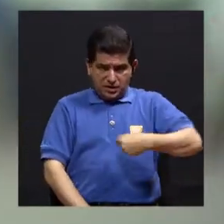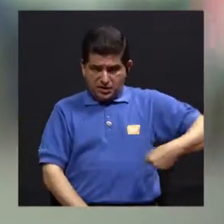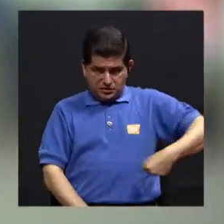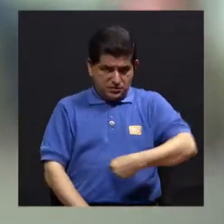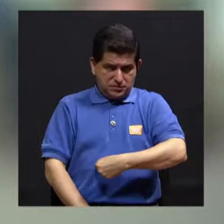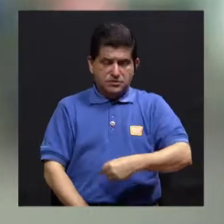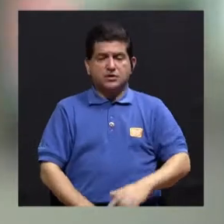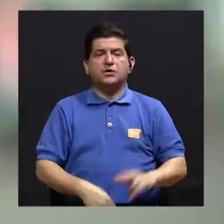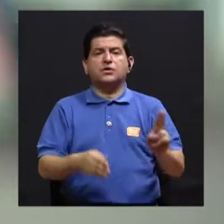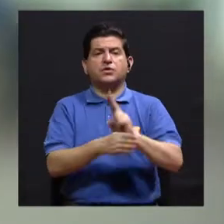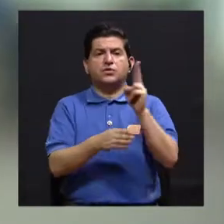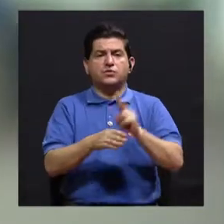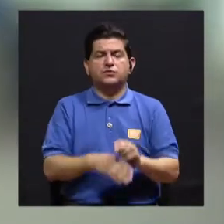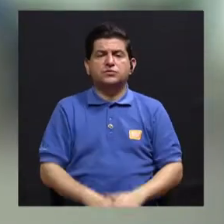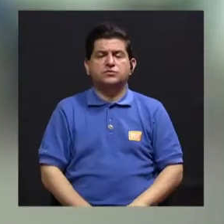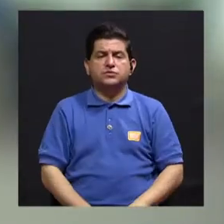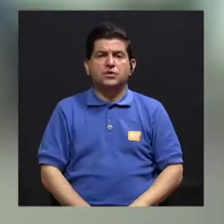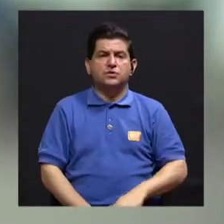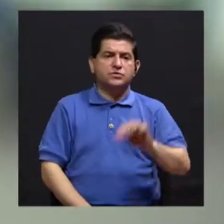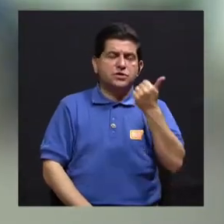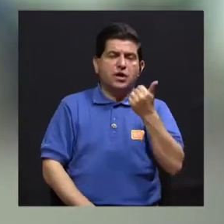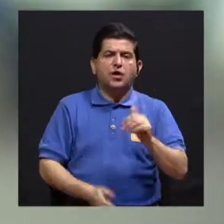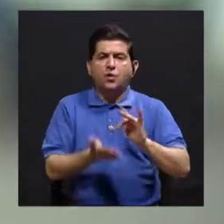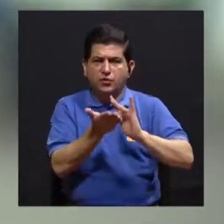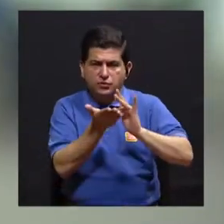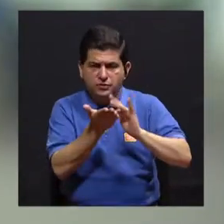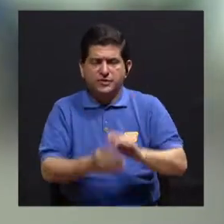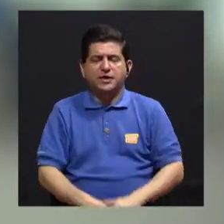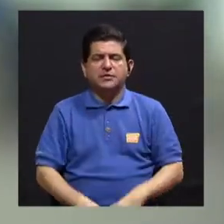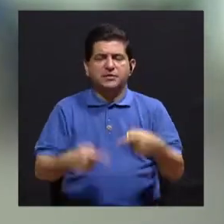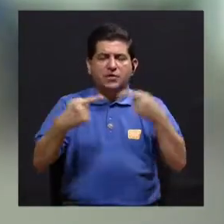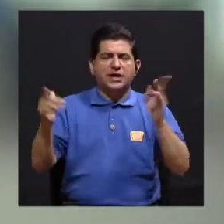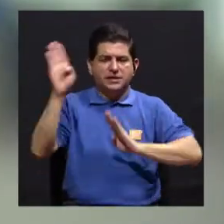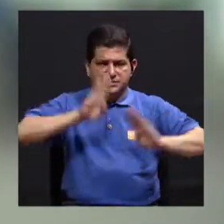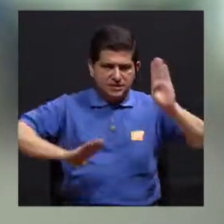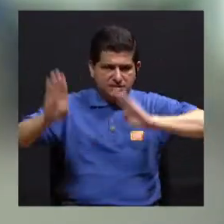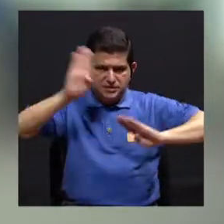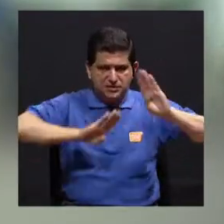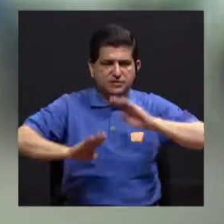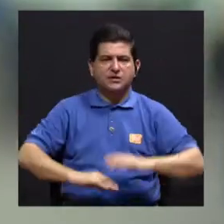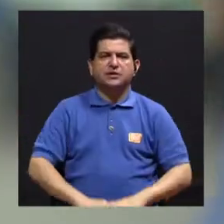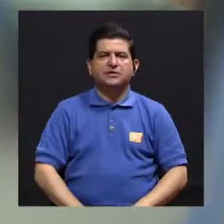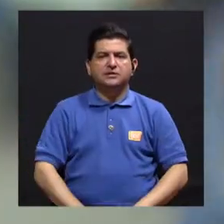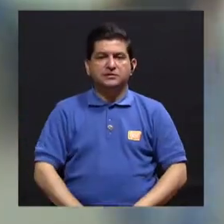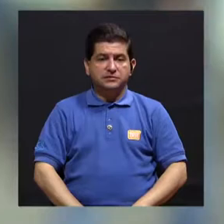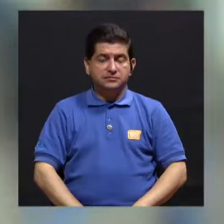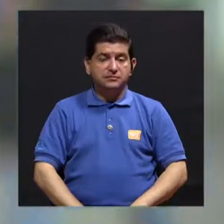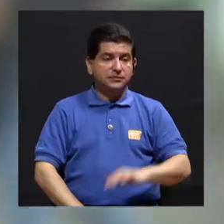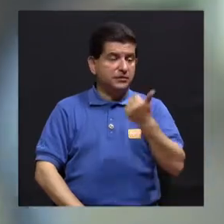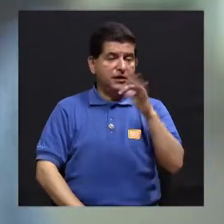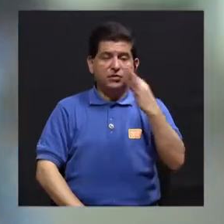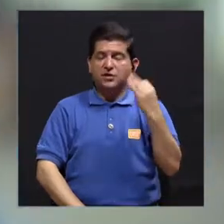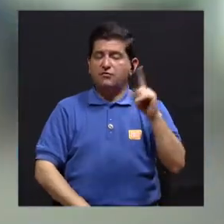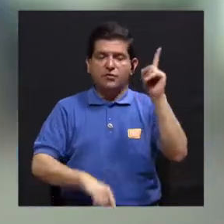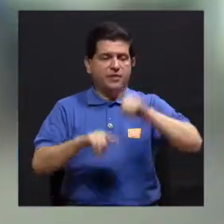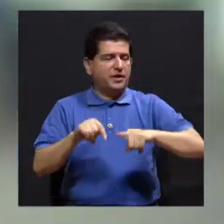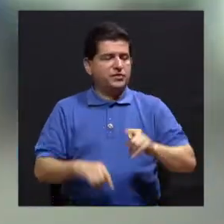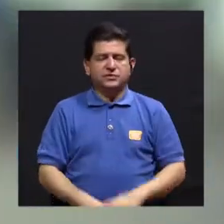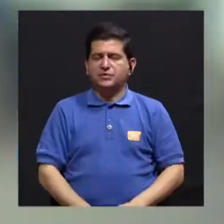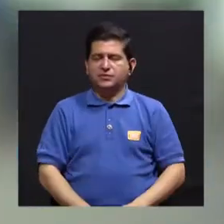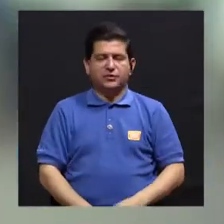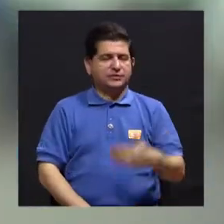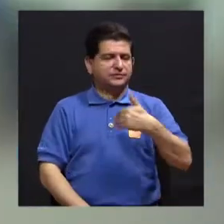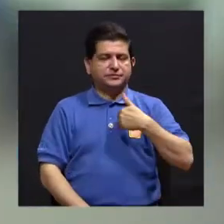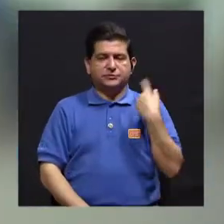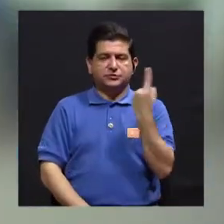intestinales se utiliza metronidazol, que es un antibiótico, ¿verdad? Entonces de ninguna otra manera se consigue